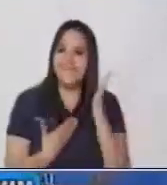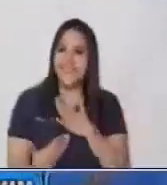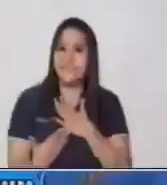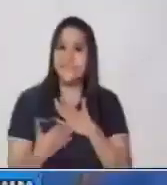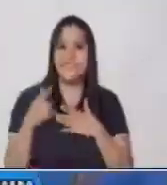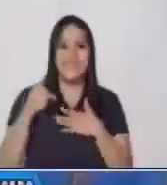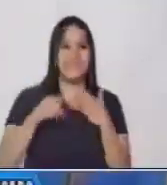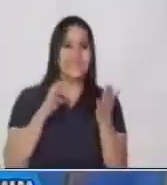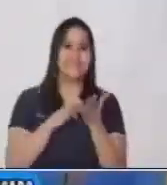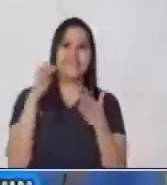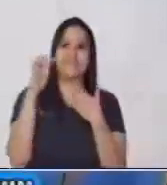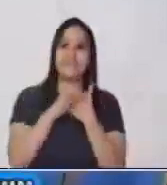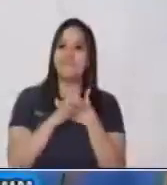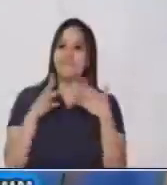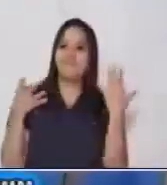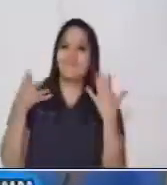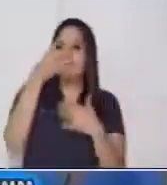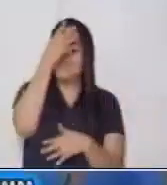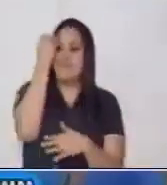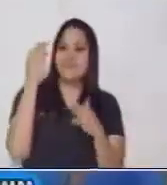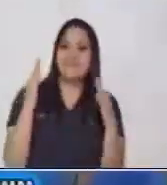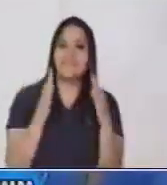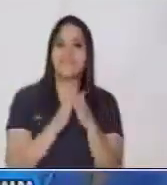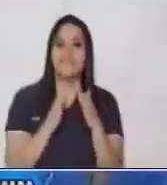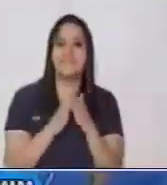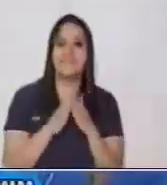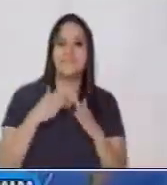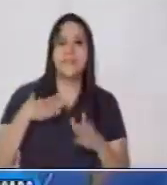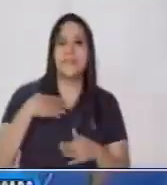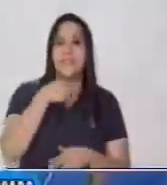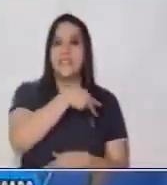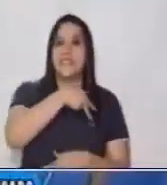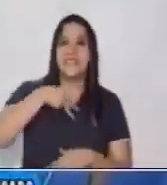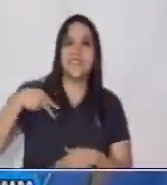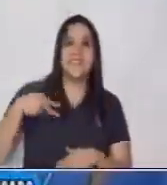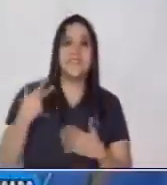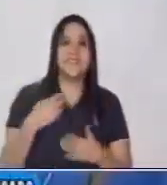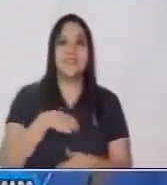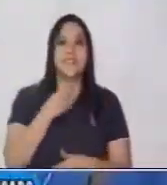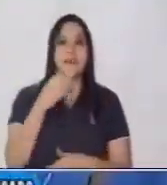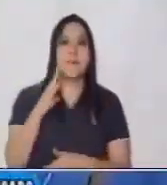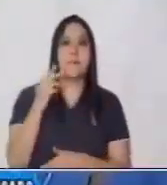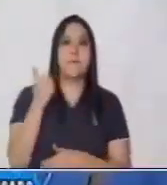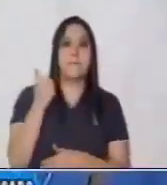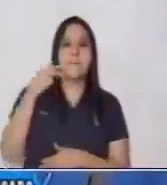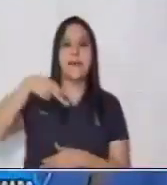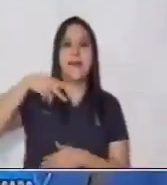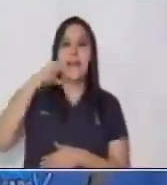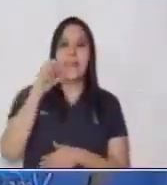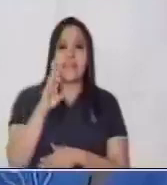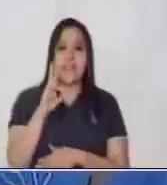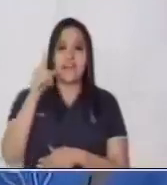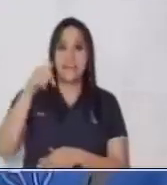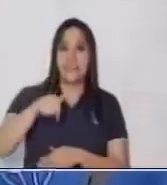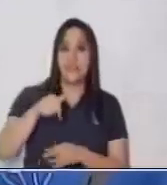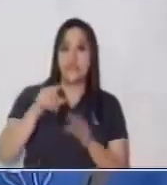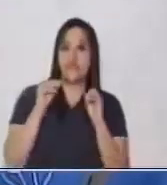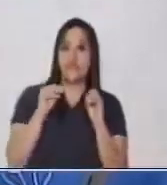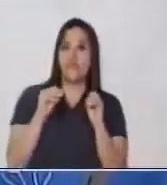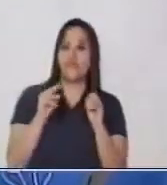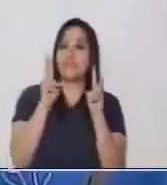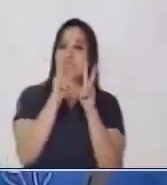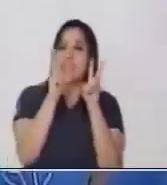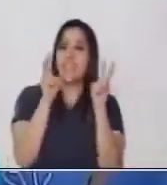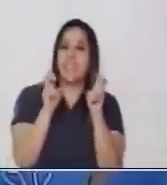Bienvenidos a este espacio educativo Aprendo en Casa. Soy el profesor Banner Axip y en esta oportunidad